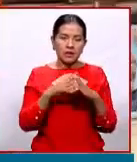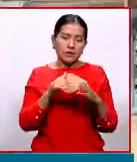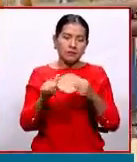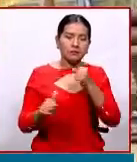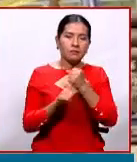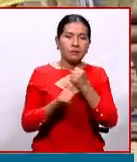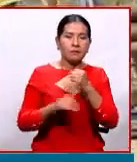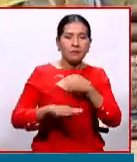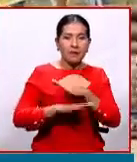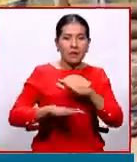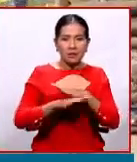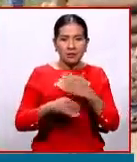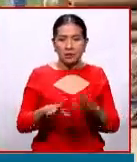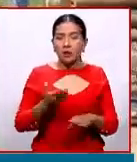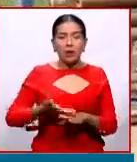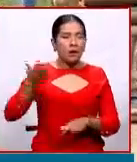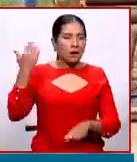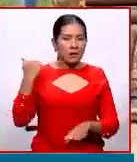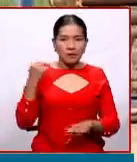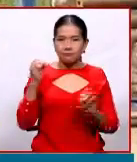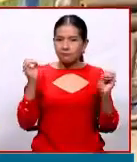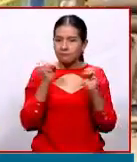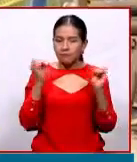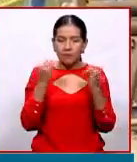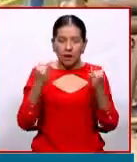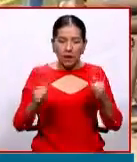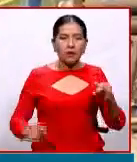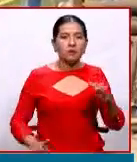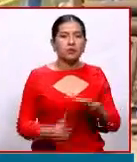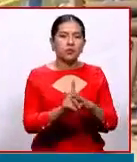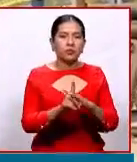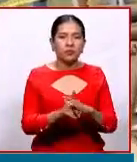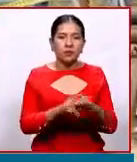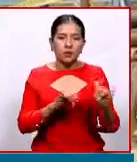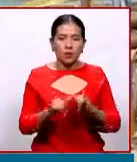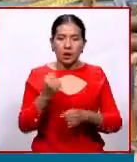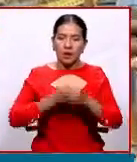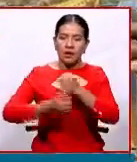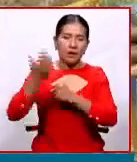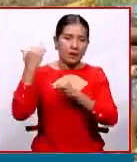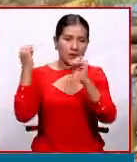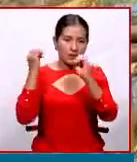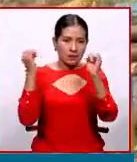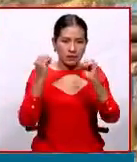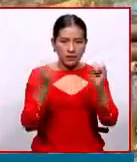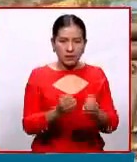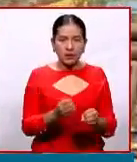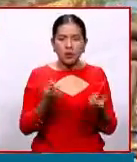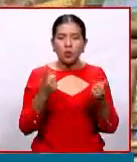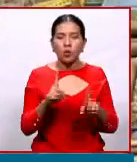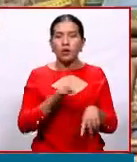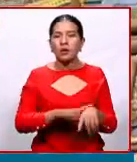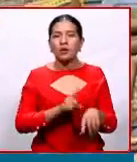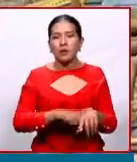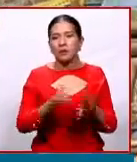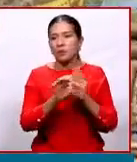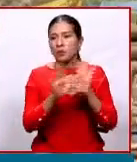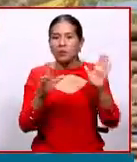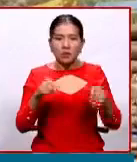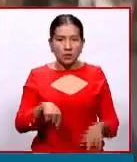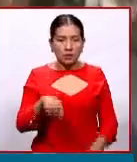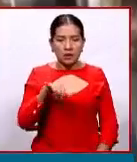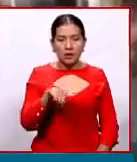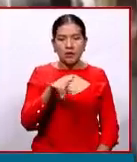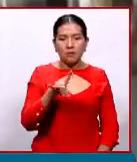que no se había visto anteriormente en los anteriores años. No ha habido un momento en el cual